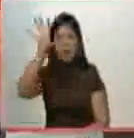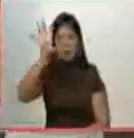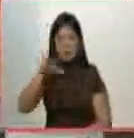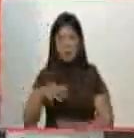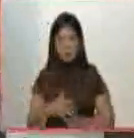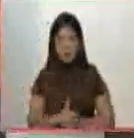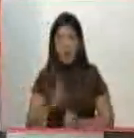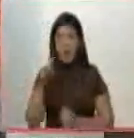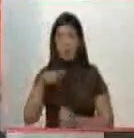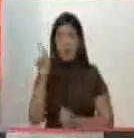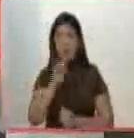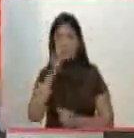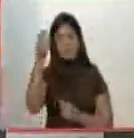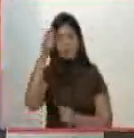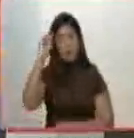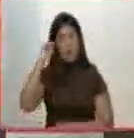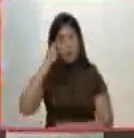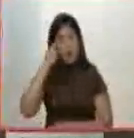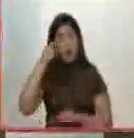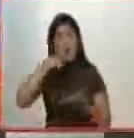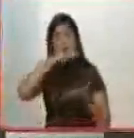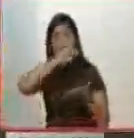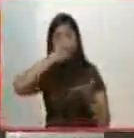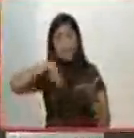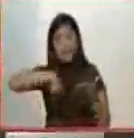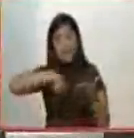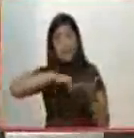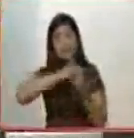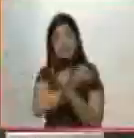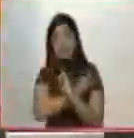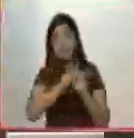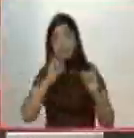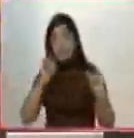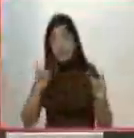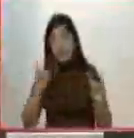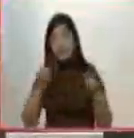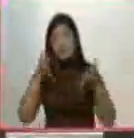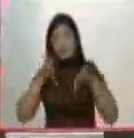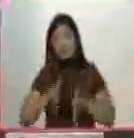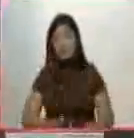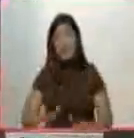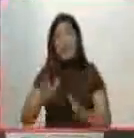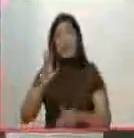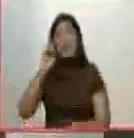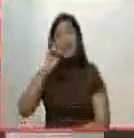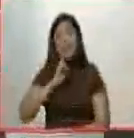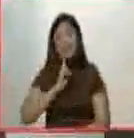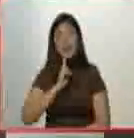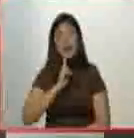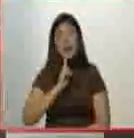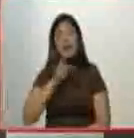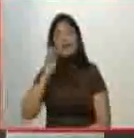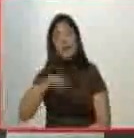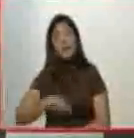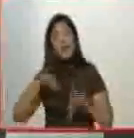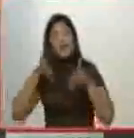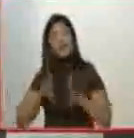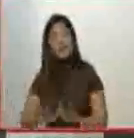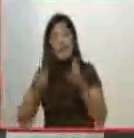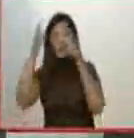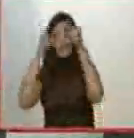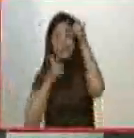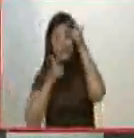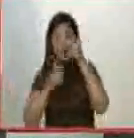mes, bueno, que se conmemora la firma del Acta de la Independencia, el natalicio del libertador Simón Bolívar y el natalicio del